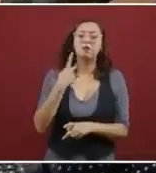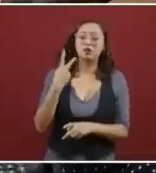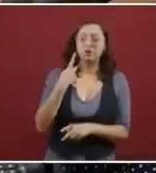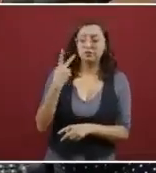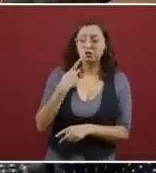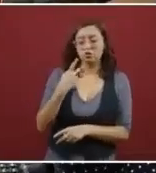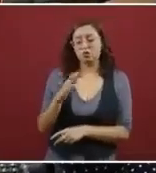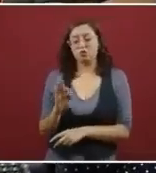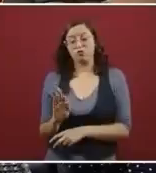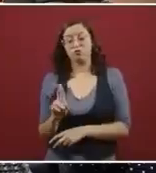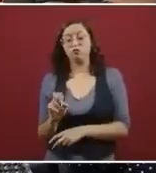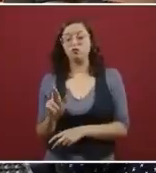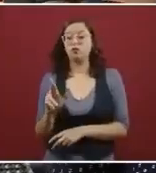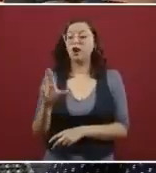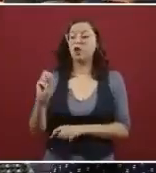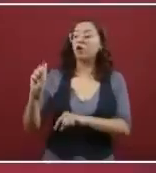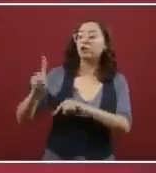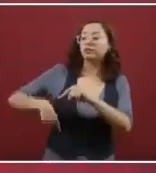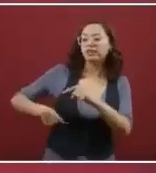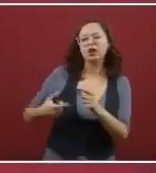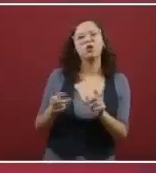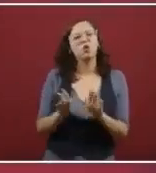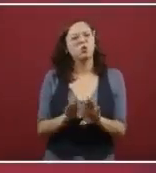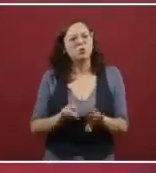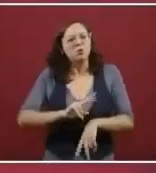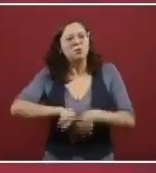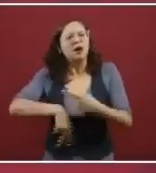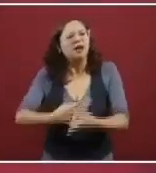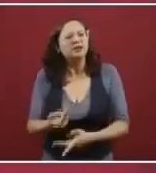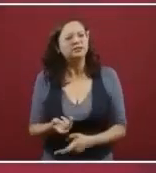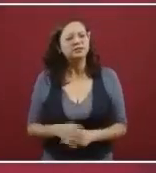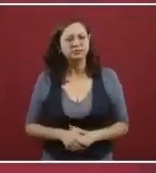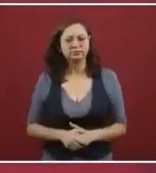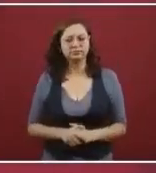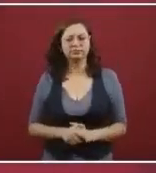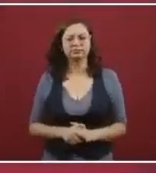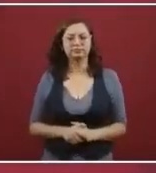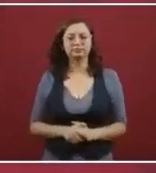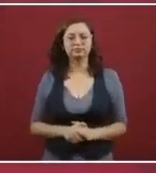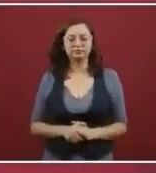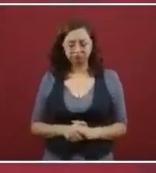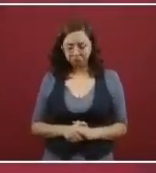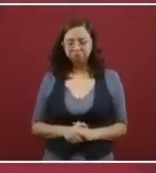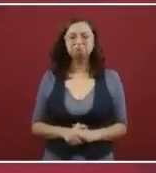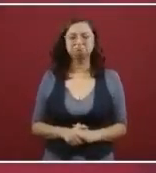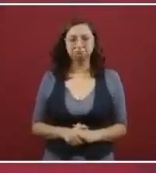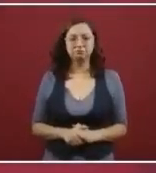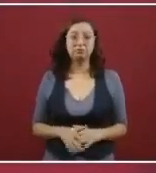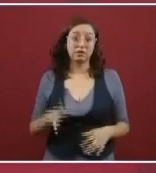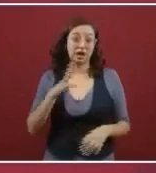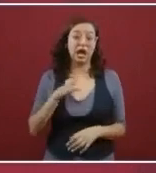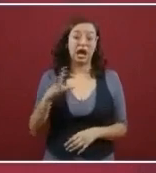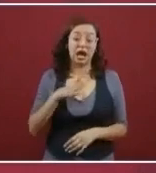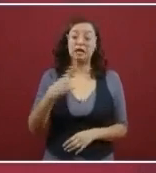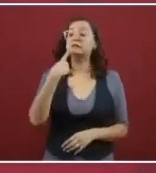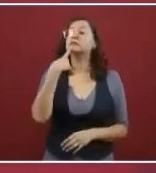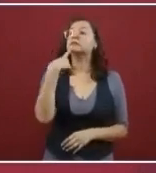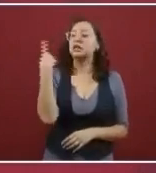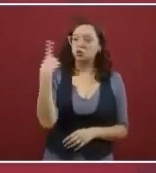ya están en curso denuncias que se presentaron, pero es ya